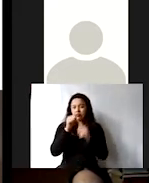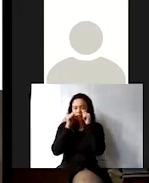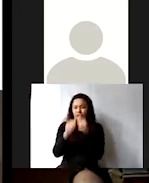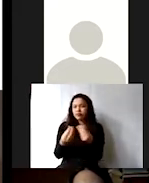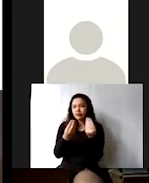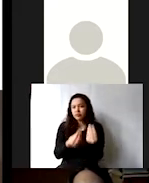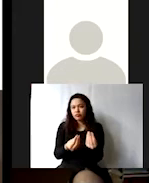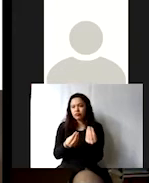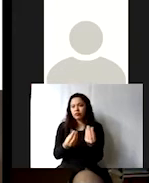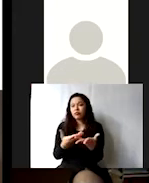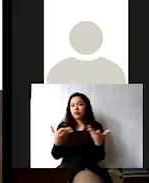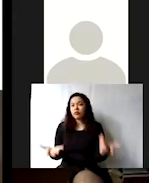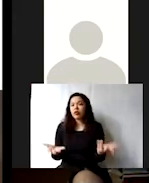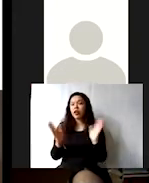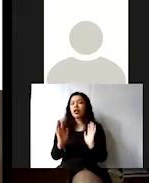y ahora a raíz de estas